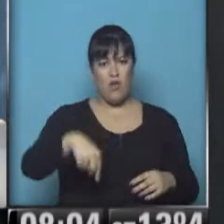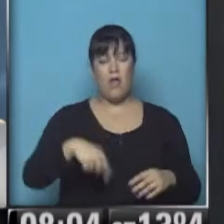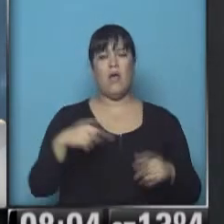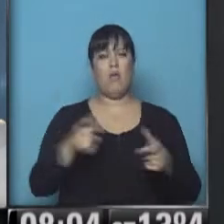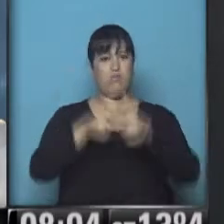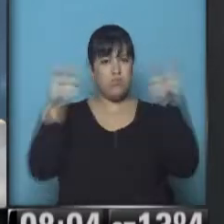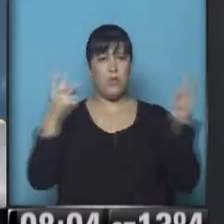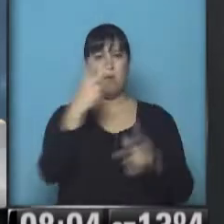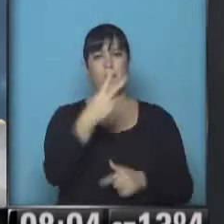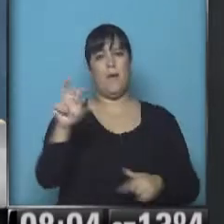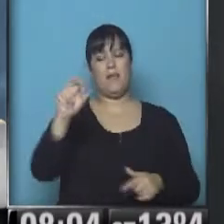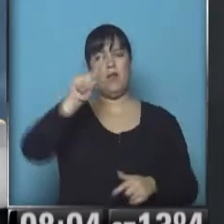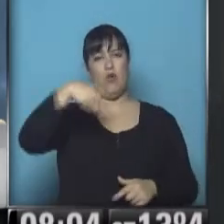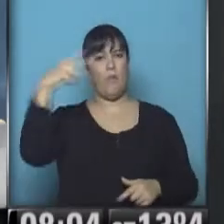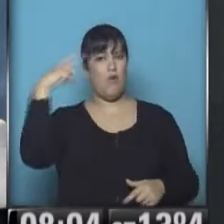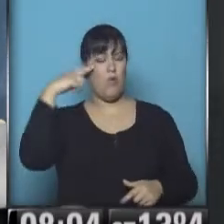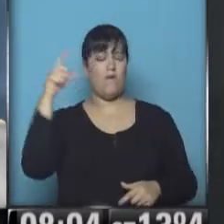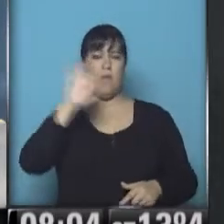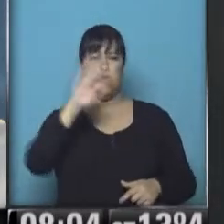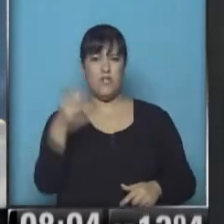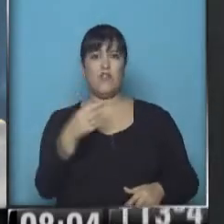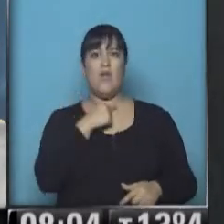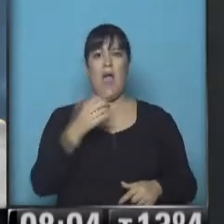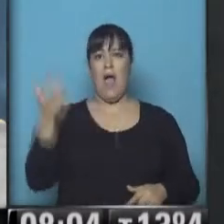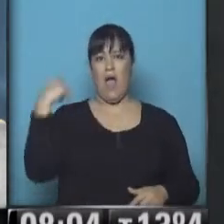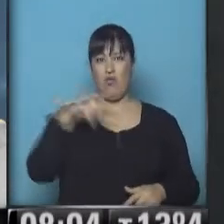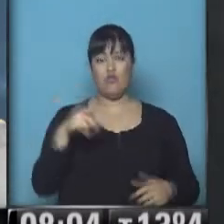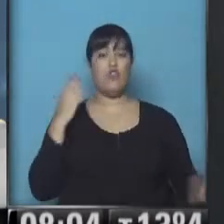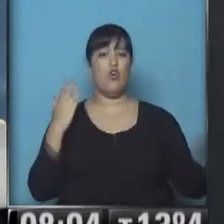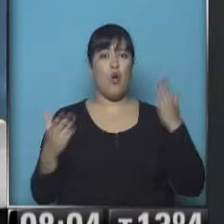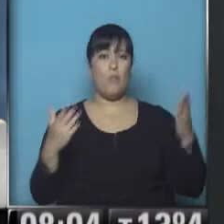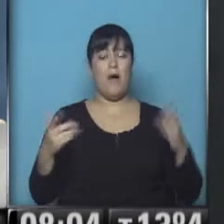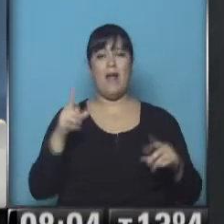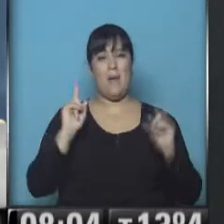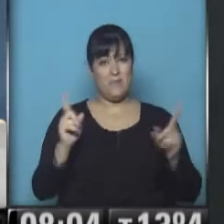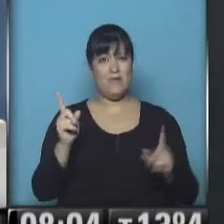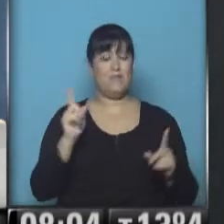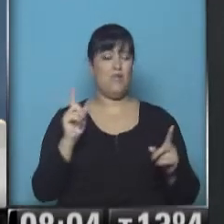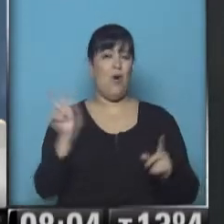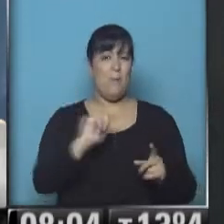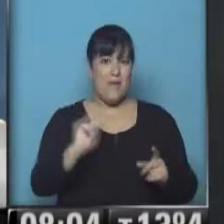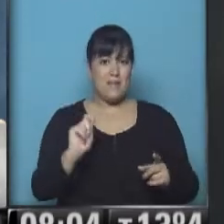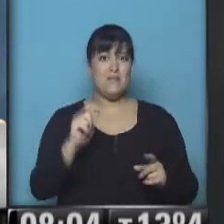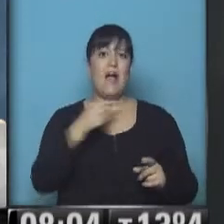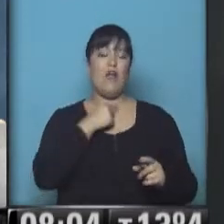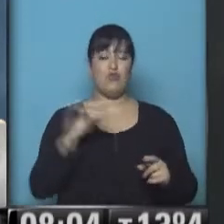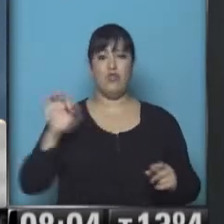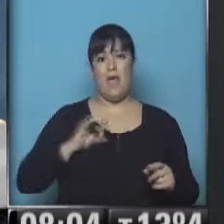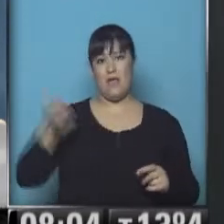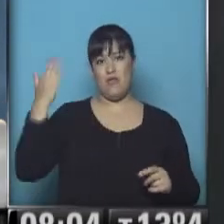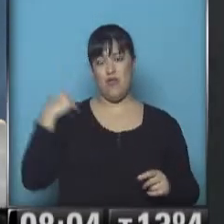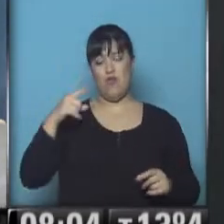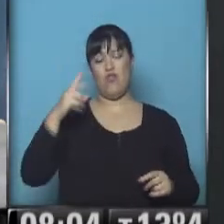un 20,9% en el mes de agosto pasado en comparación con el mismo mes del año 2013, de